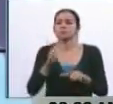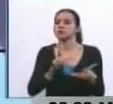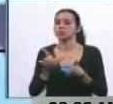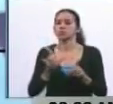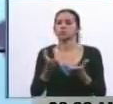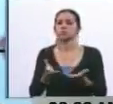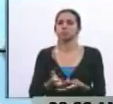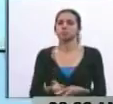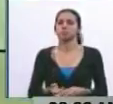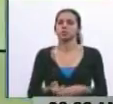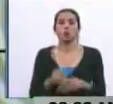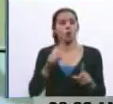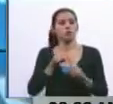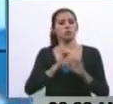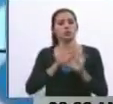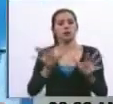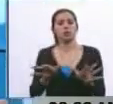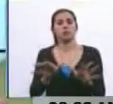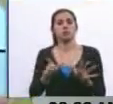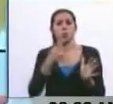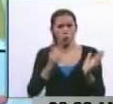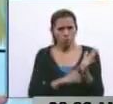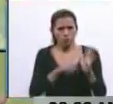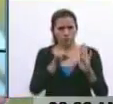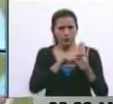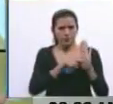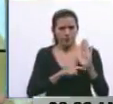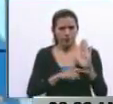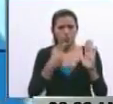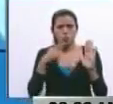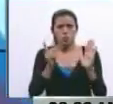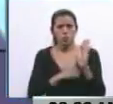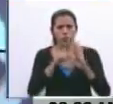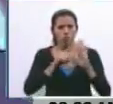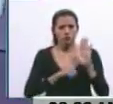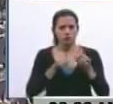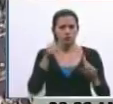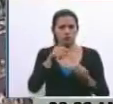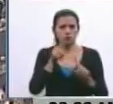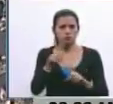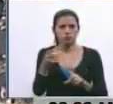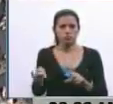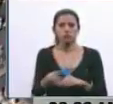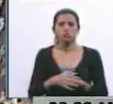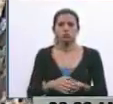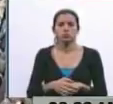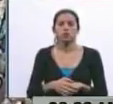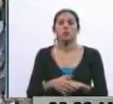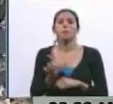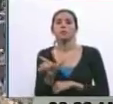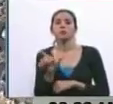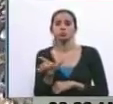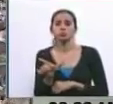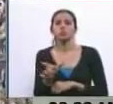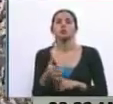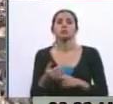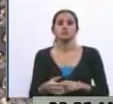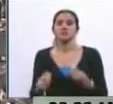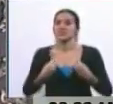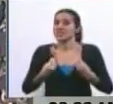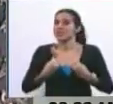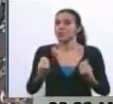frutos y sus objetivos claros. ¿Se están cumpliendo en cada uno de los capítulos estos objetivos? El Partido Socialista Unido de Venezuela está más vivo